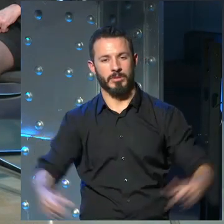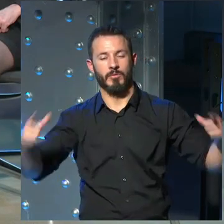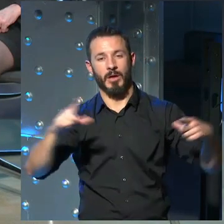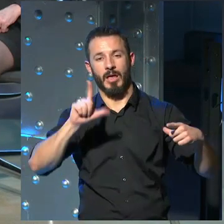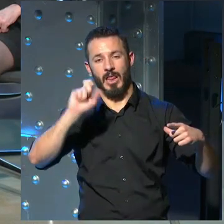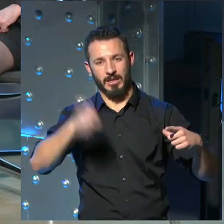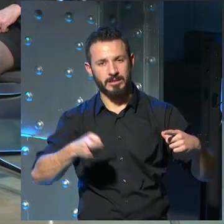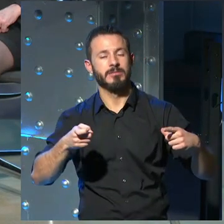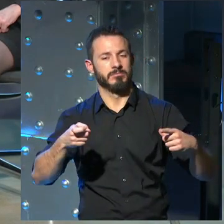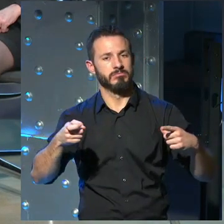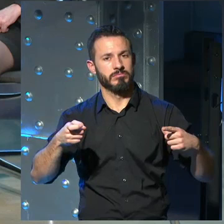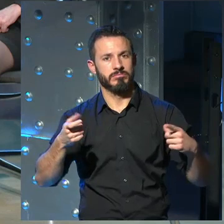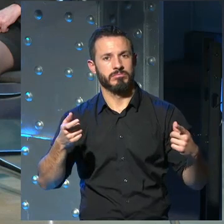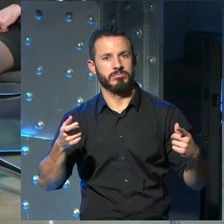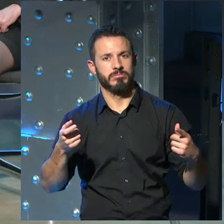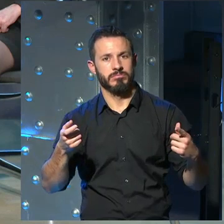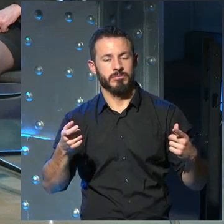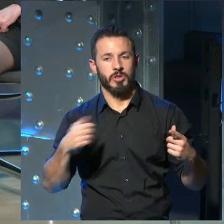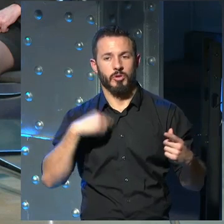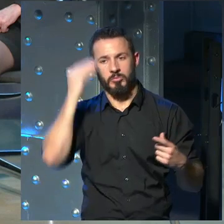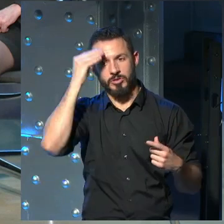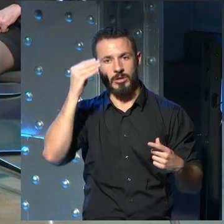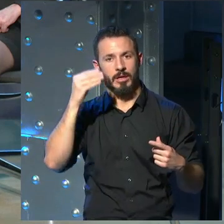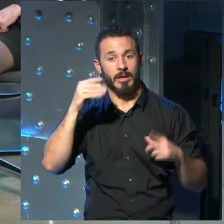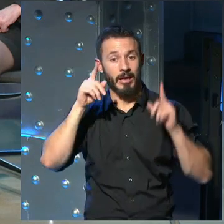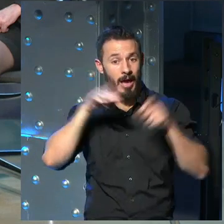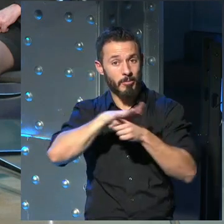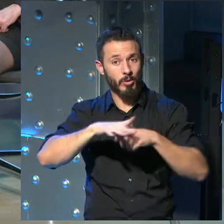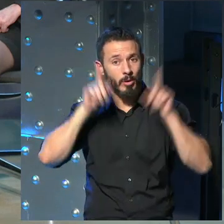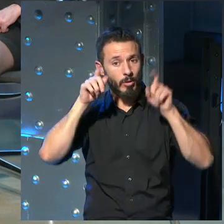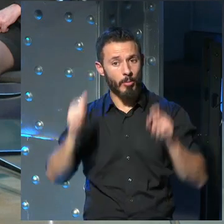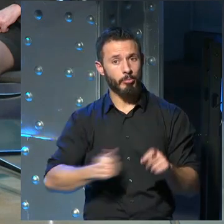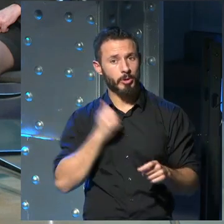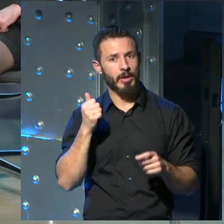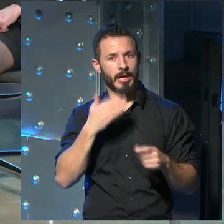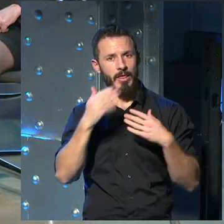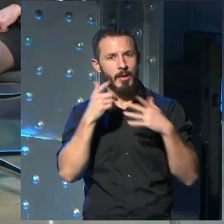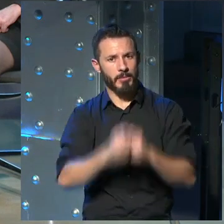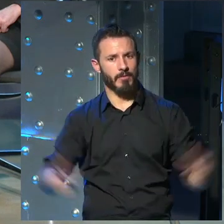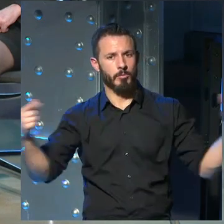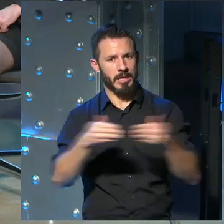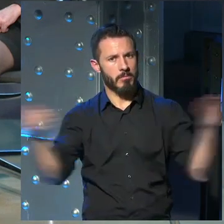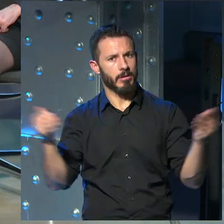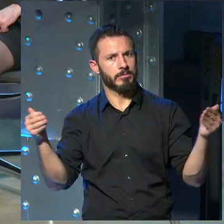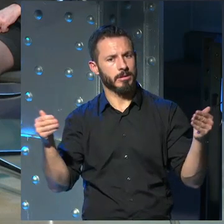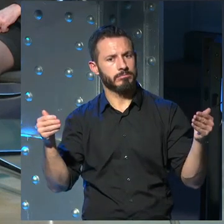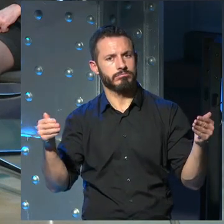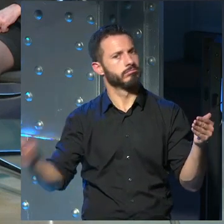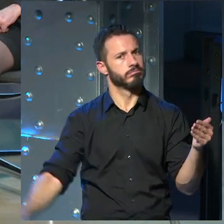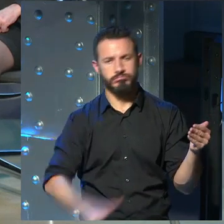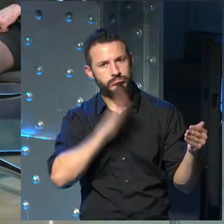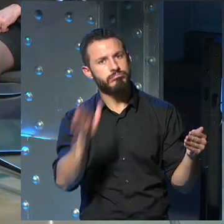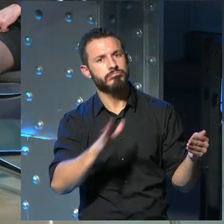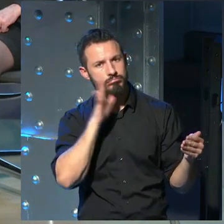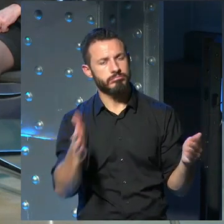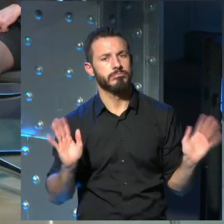EDX. Yo creo que las oportunidades que hay en educación hoy a través de plataformas abiertas, ¿no? Es increíble.